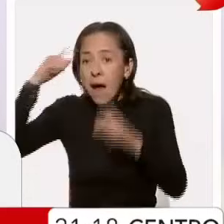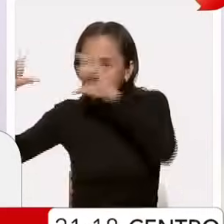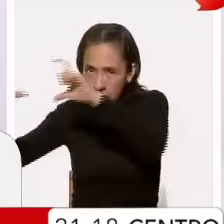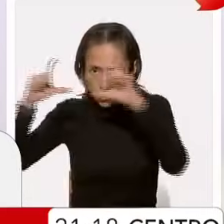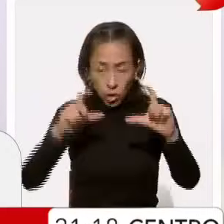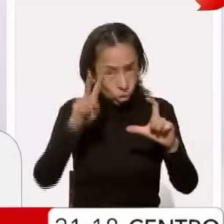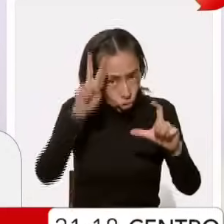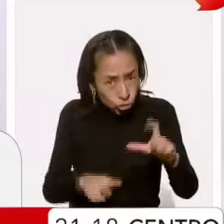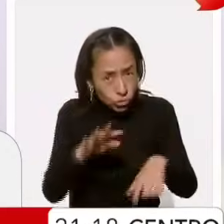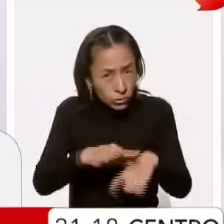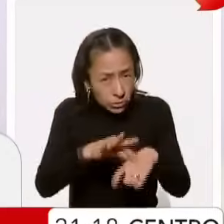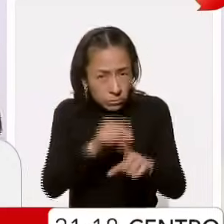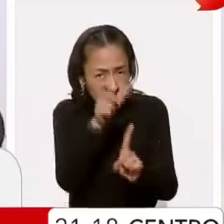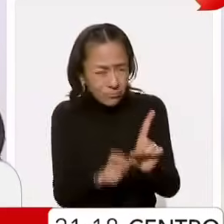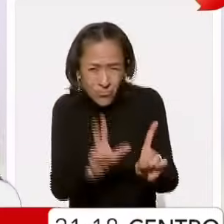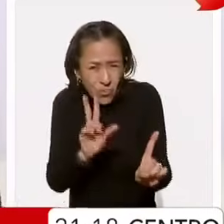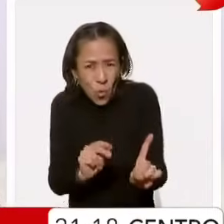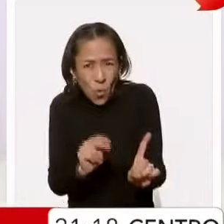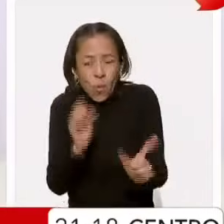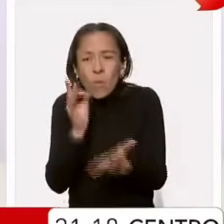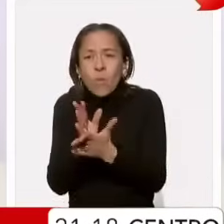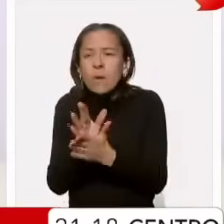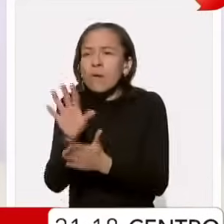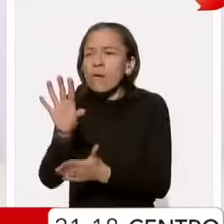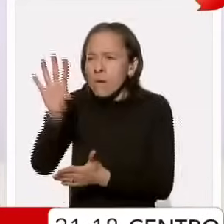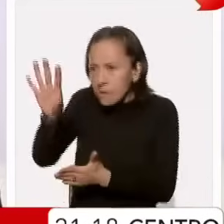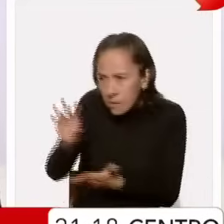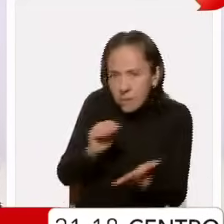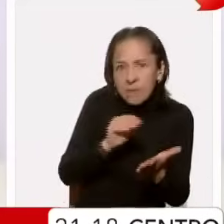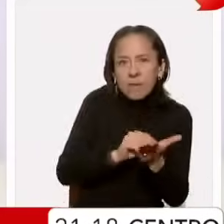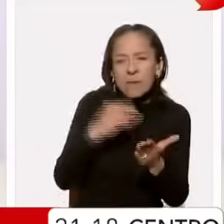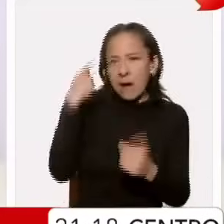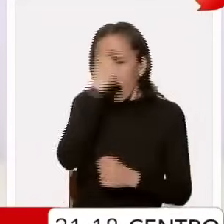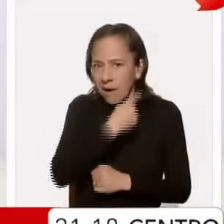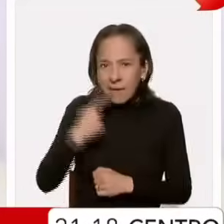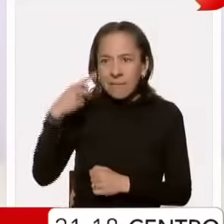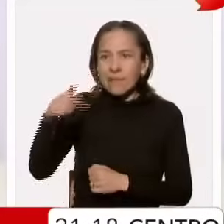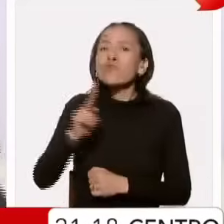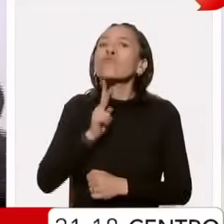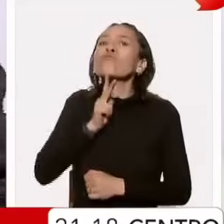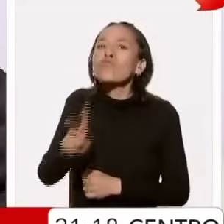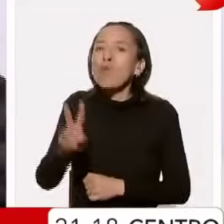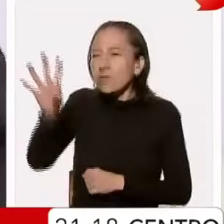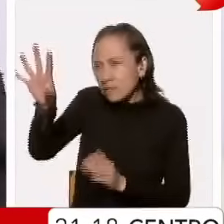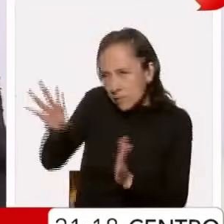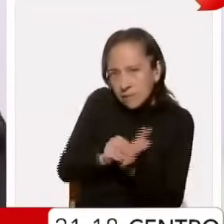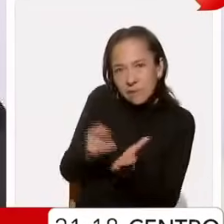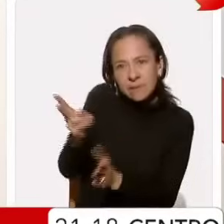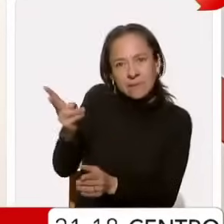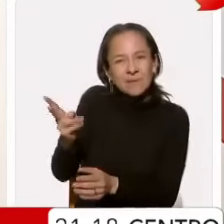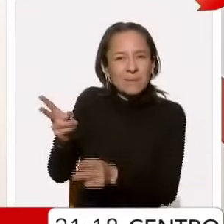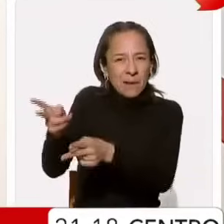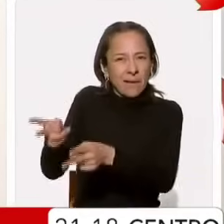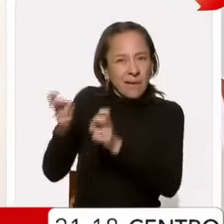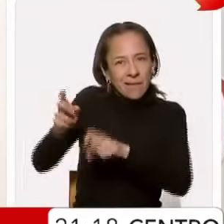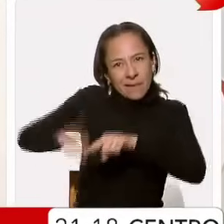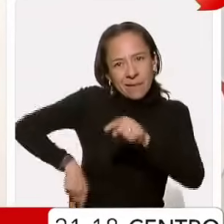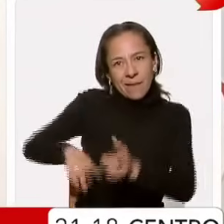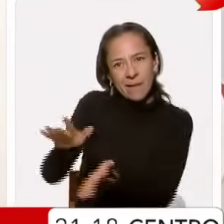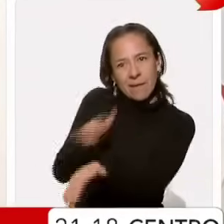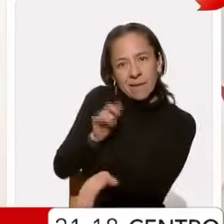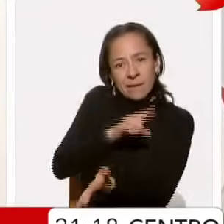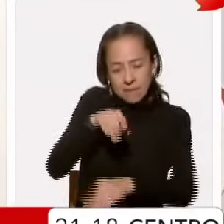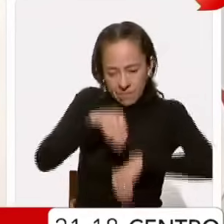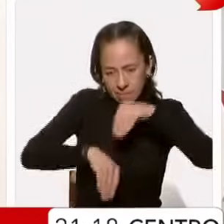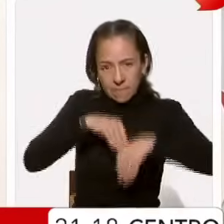su cabeza, era su voz, eran sus expresiones, pero no era ella. Lo que han hecho con el compañero presidente para defraudar